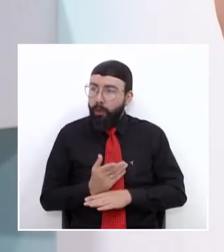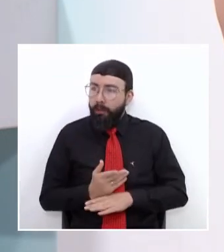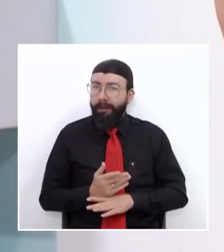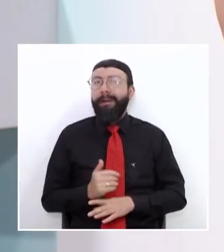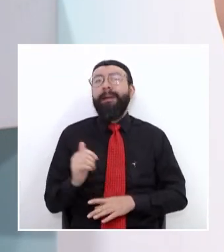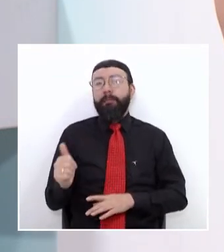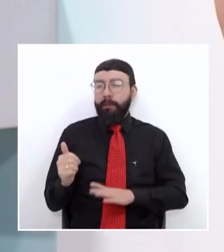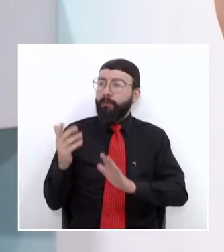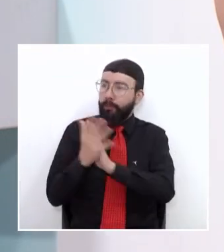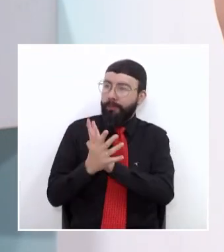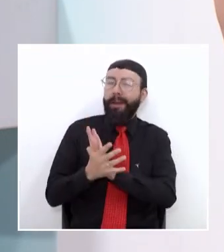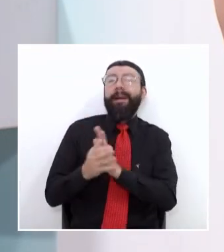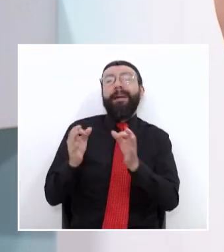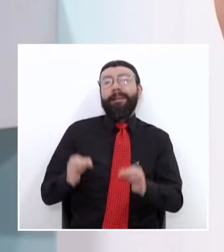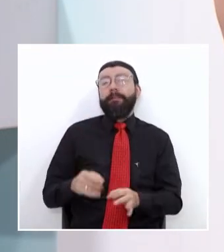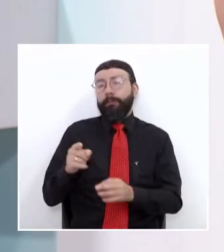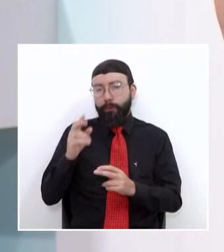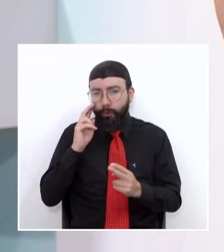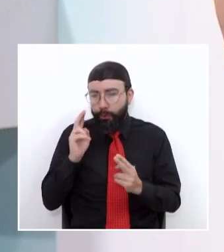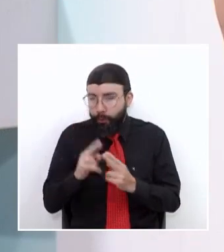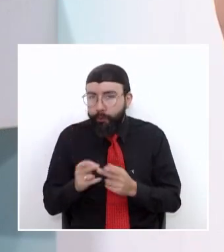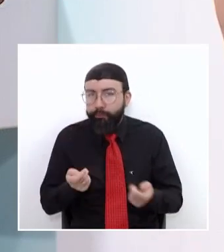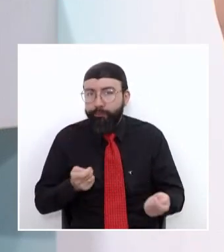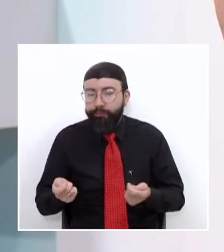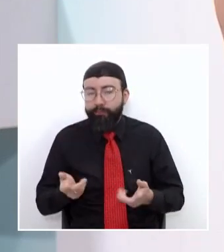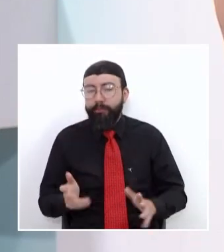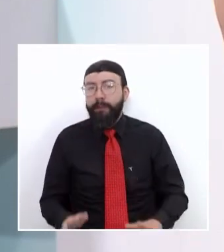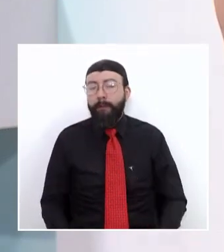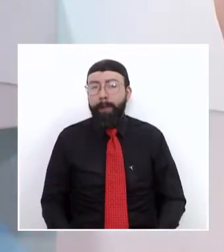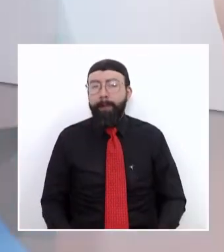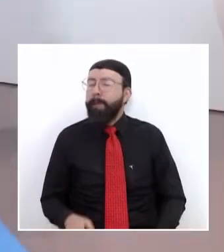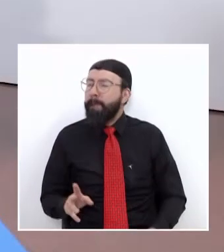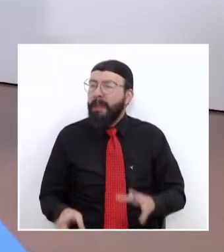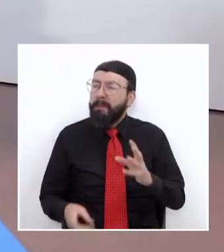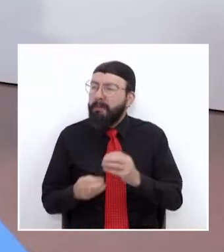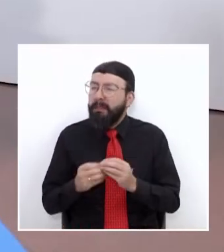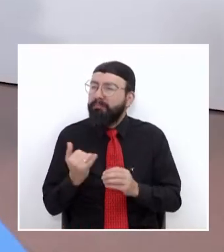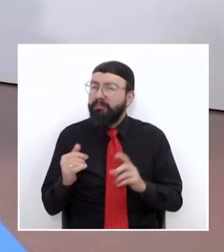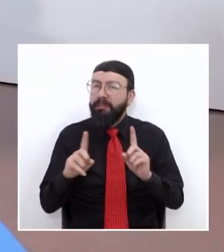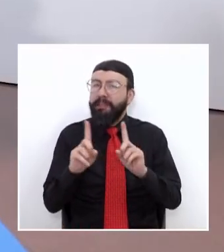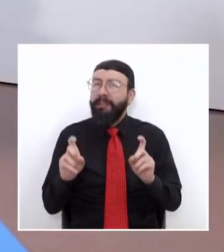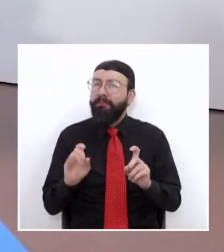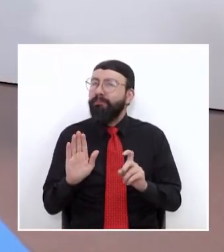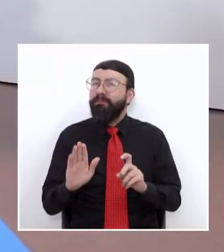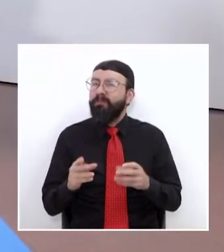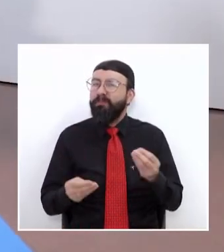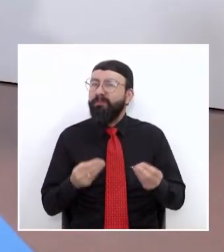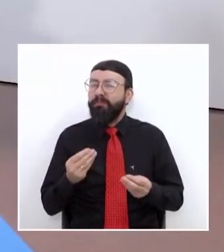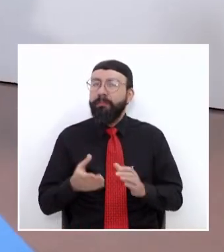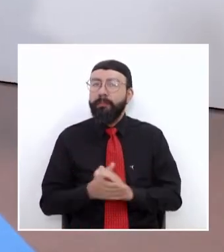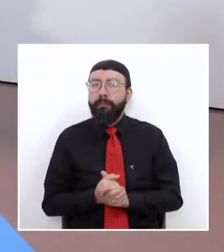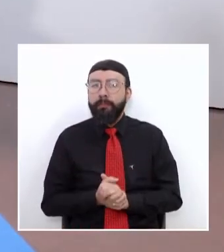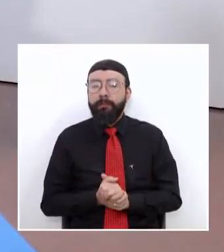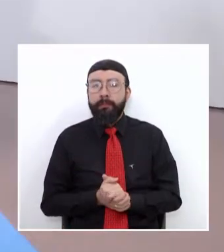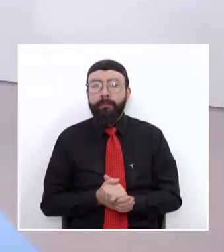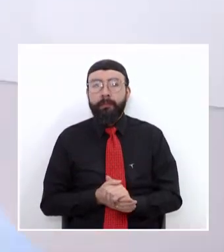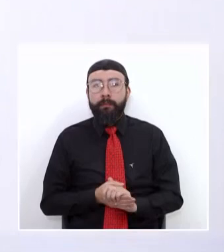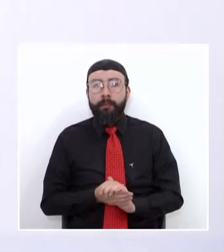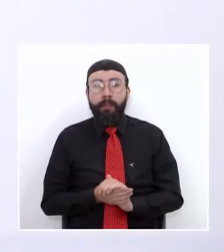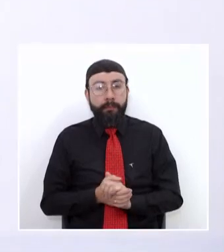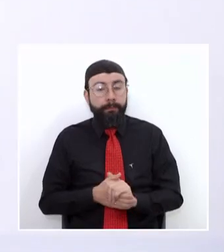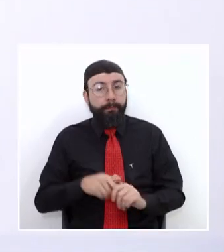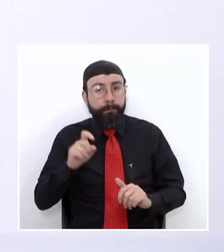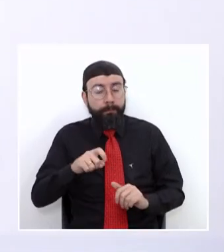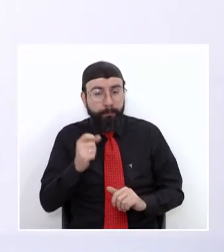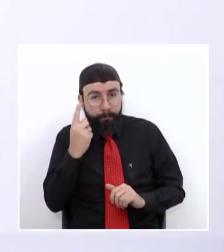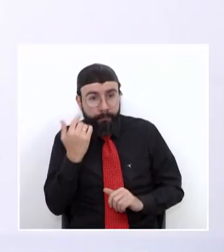la que finalmente nos dio el diagnóstico. ¿Qué más acerca de este tema de la auriculoterapia medicinal? Es entender, y yo